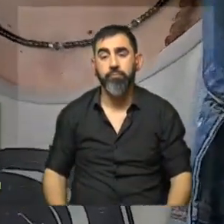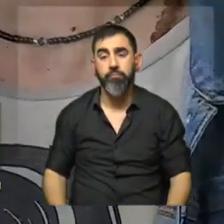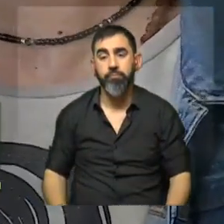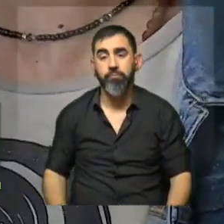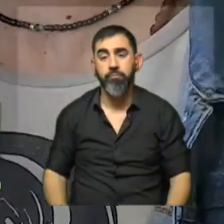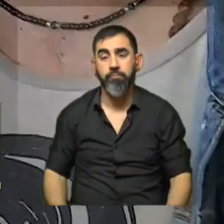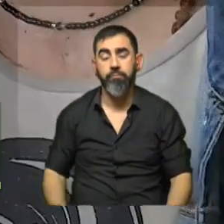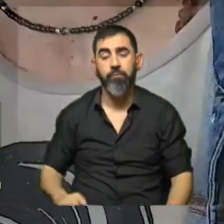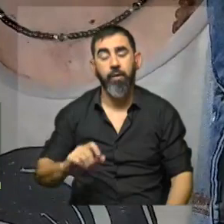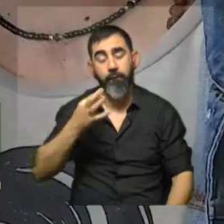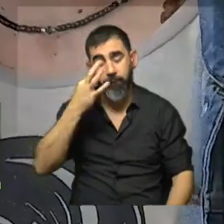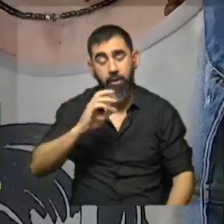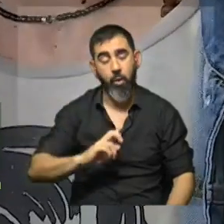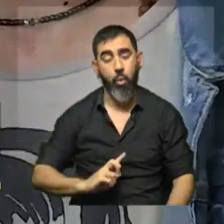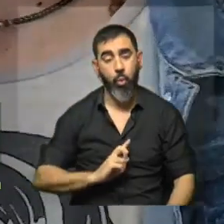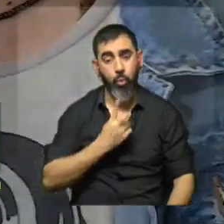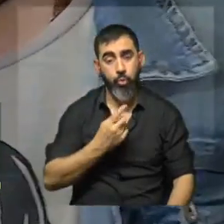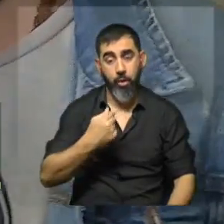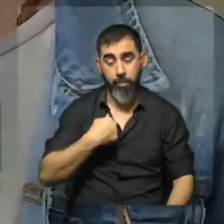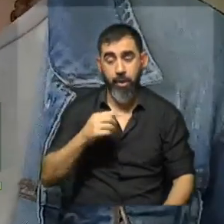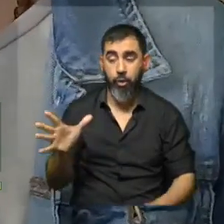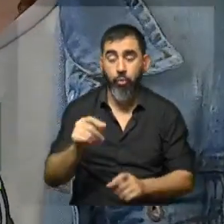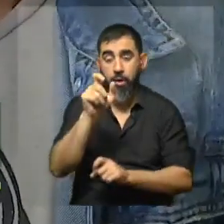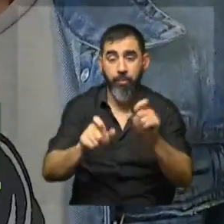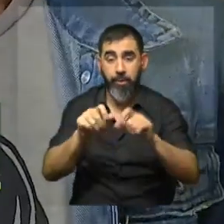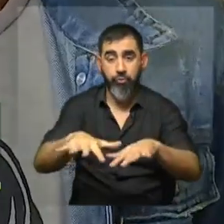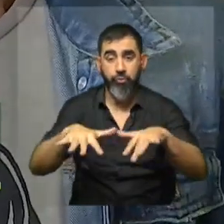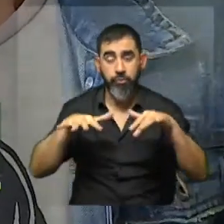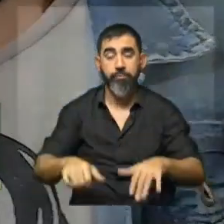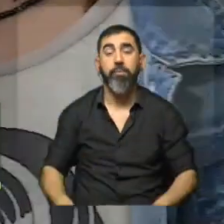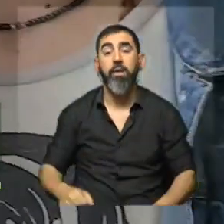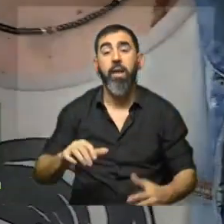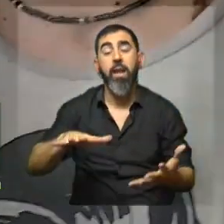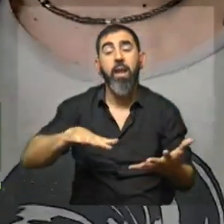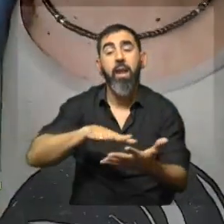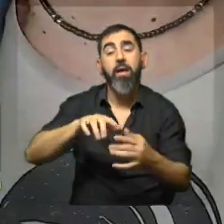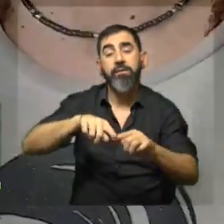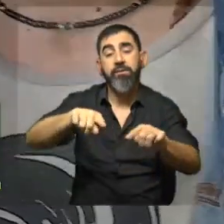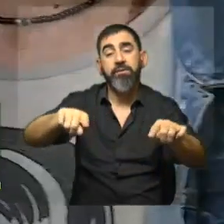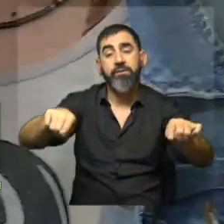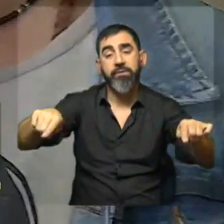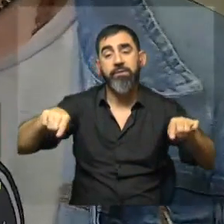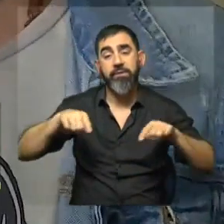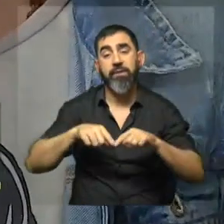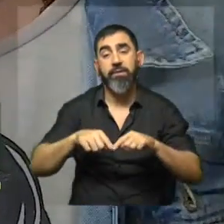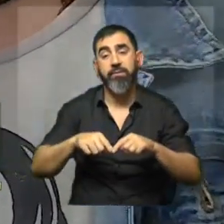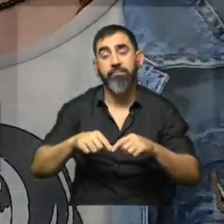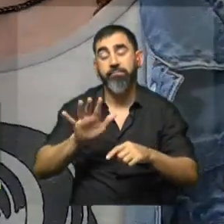un regalo enorme, la verdad, que nos dieron a mí y a toda la gente que está hoy también. Y la Sala Zitarrosa, bueno, los